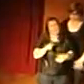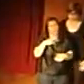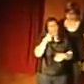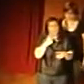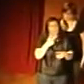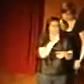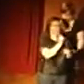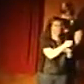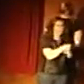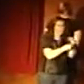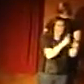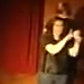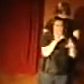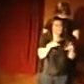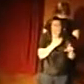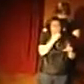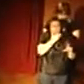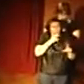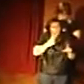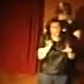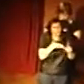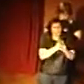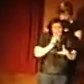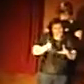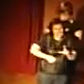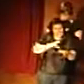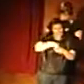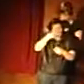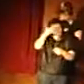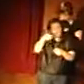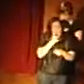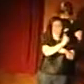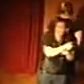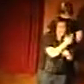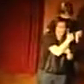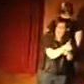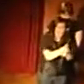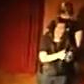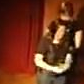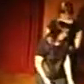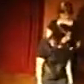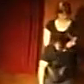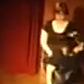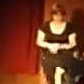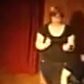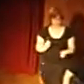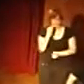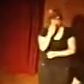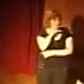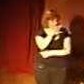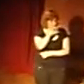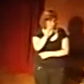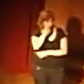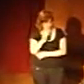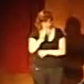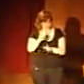es toda la riqueza gastronómicas que que tenían los reinos recuerden como el propio Carlos iero para Carlos IV También para